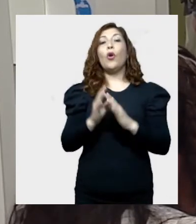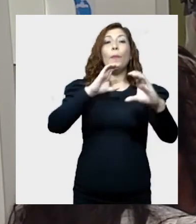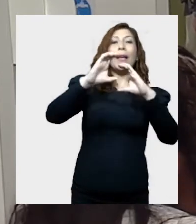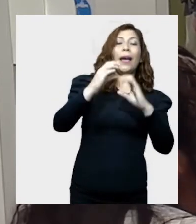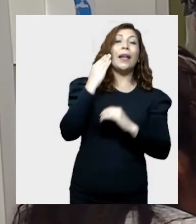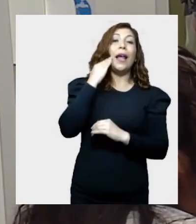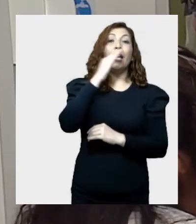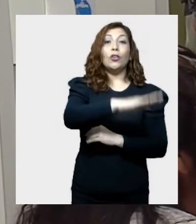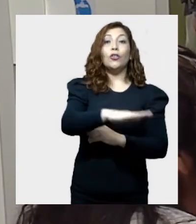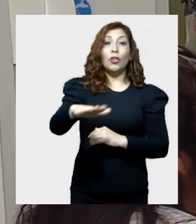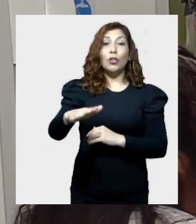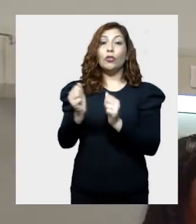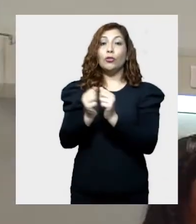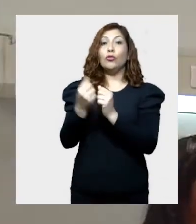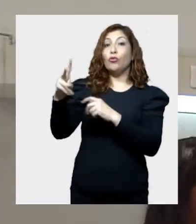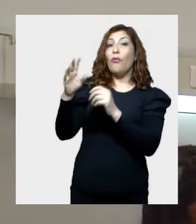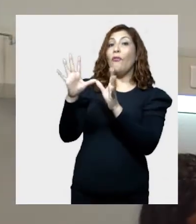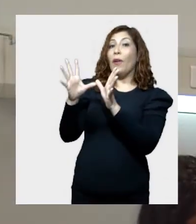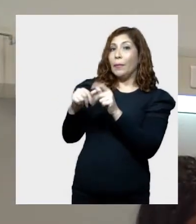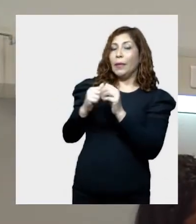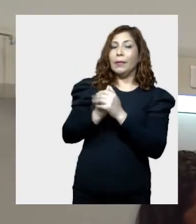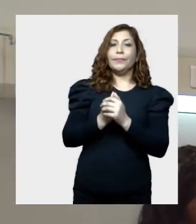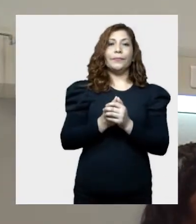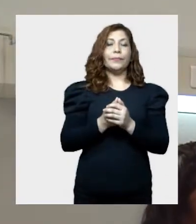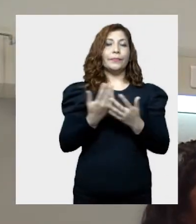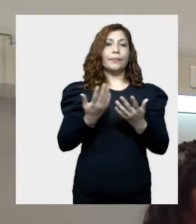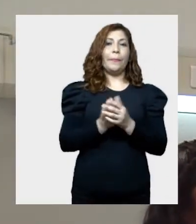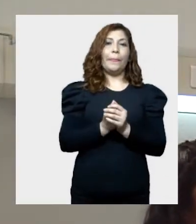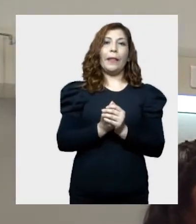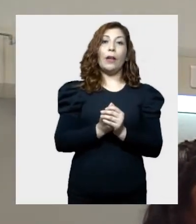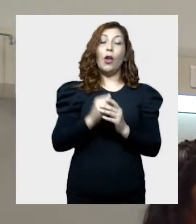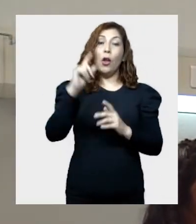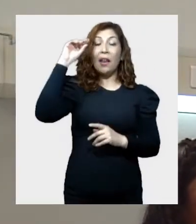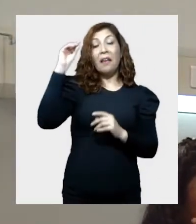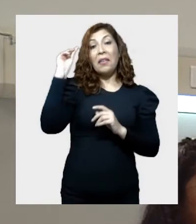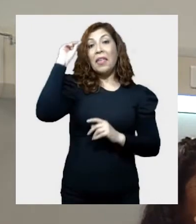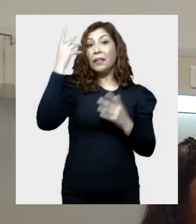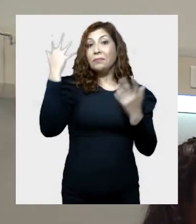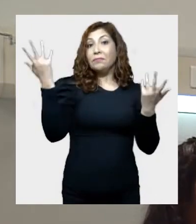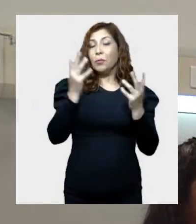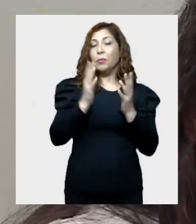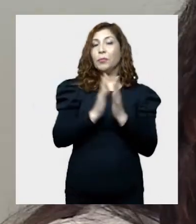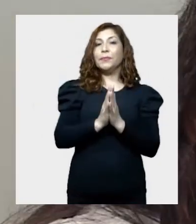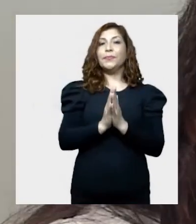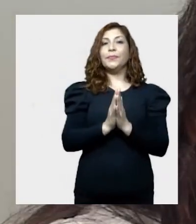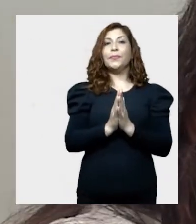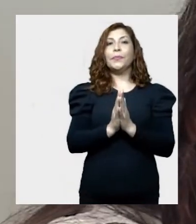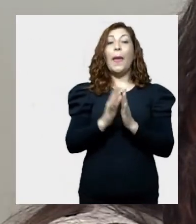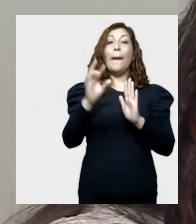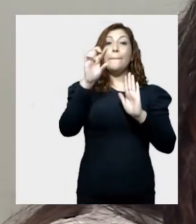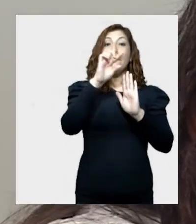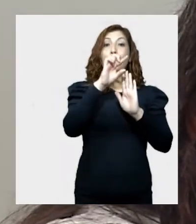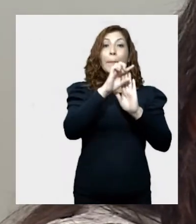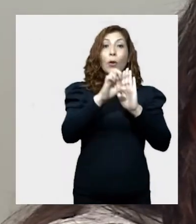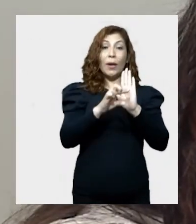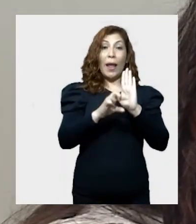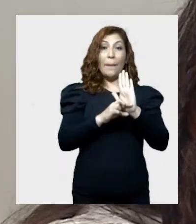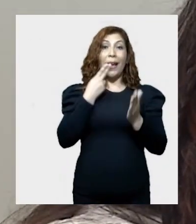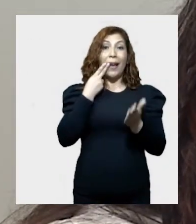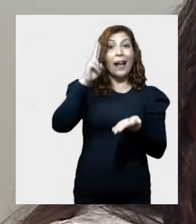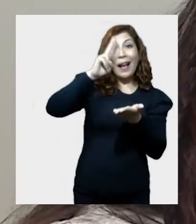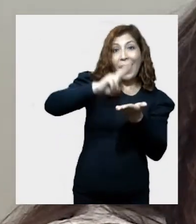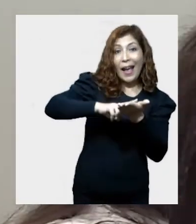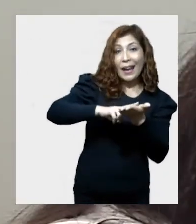a los pacientes con sus seres queridos. Entre las innovaciones de este eje se encuentran los programas de cartas a